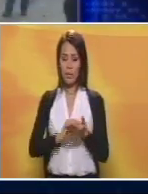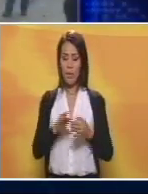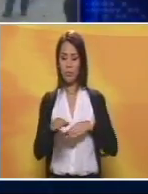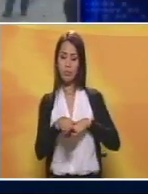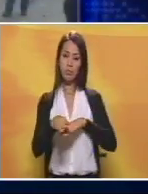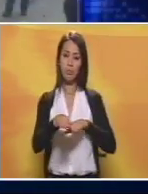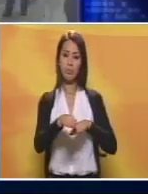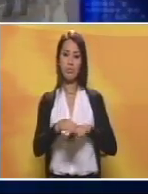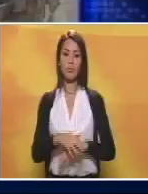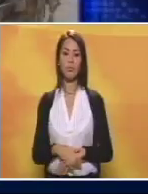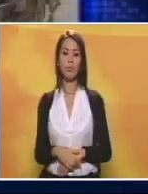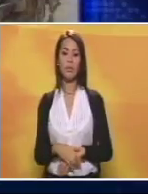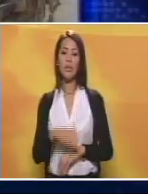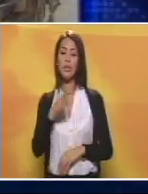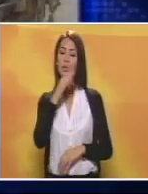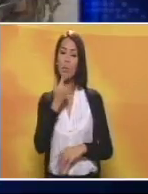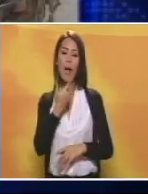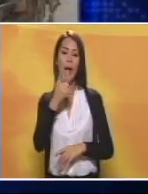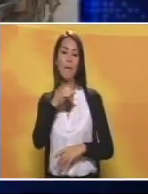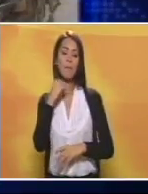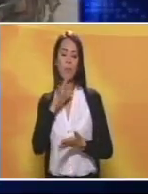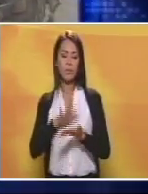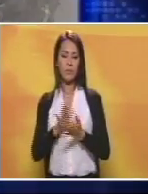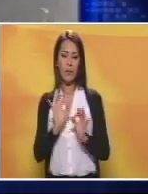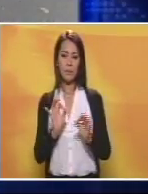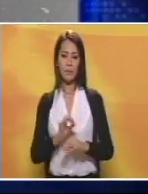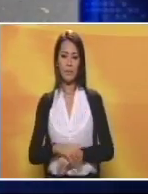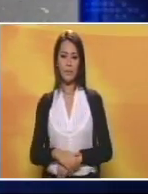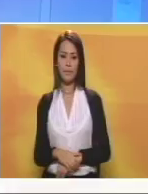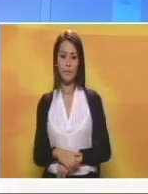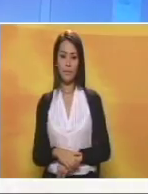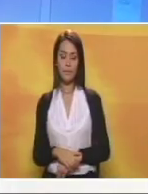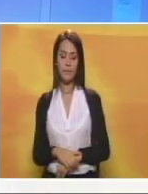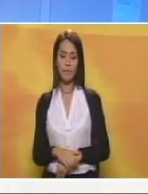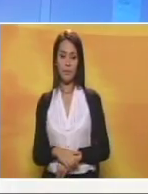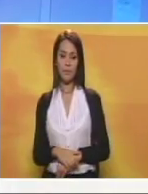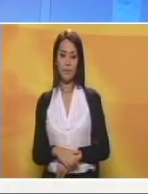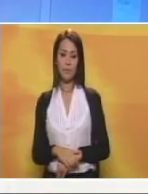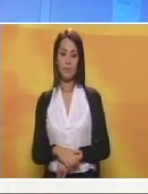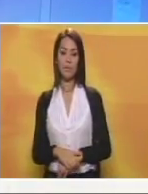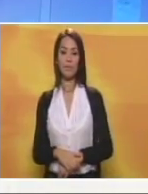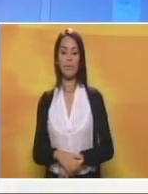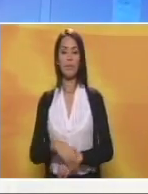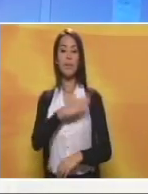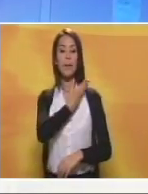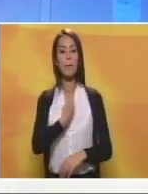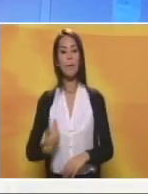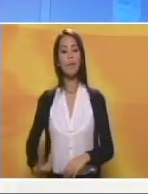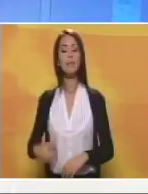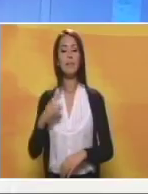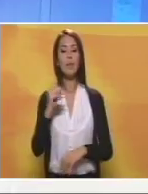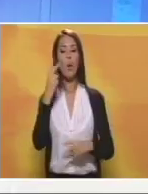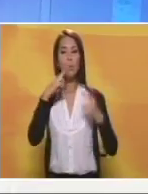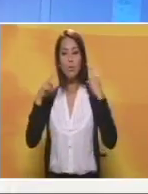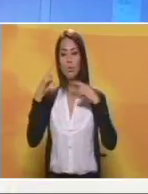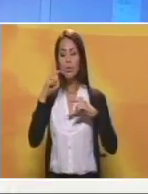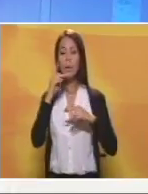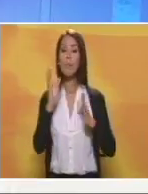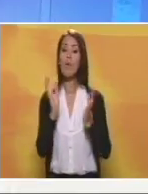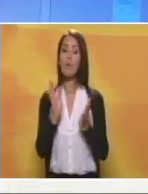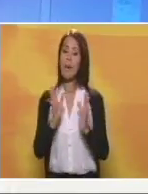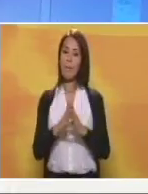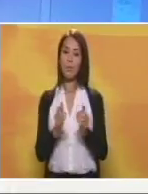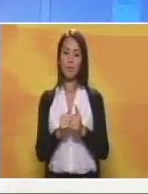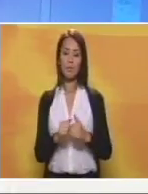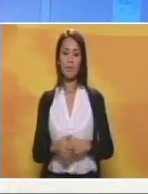los momentos no hay reportes de víctimas lamentables en el lugar. El presidente de Corpoturismo del Estado Monagas, María Eugenia